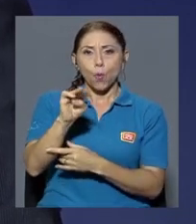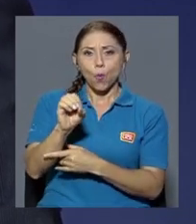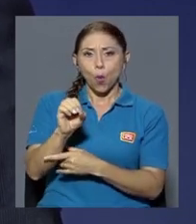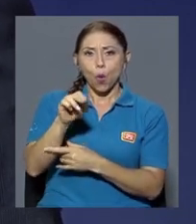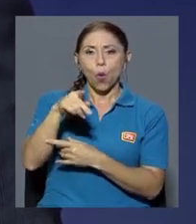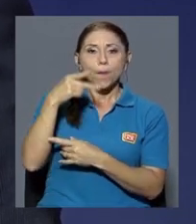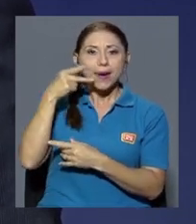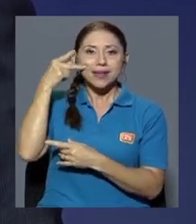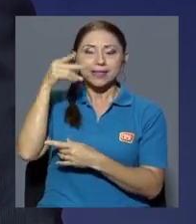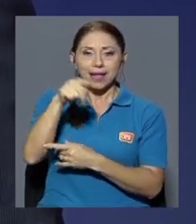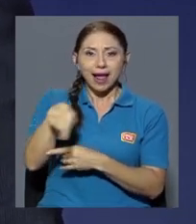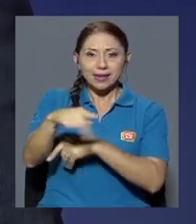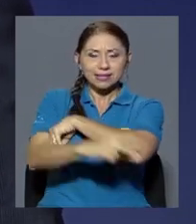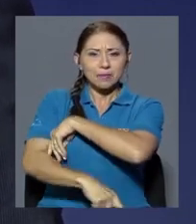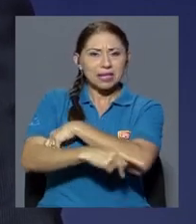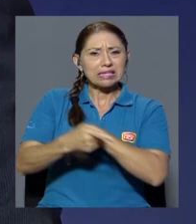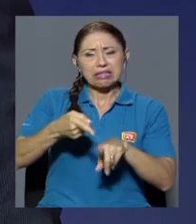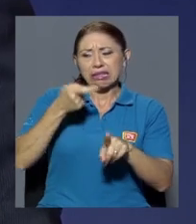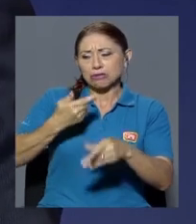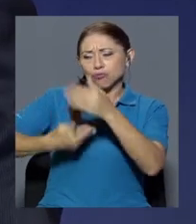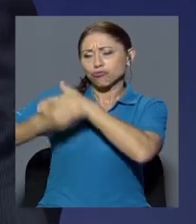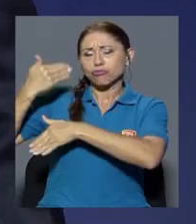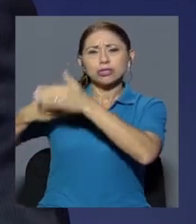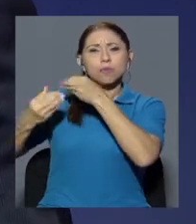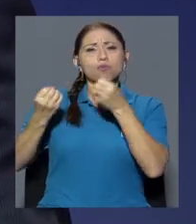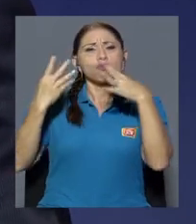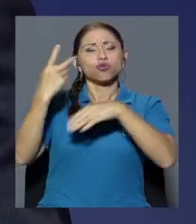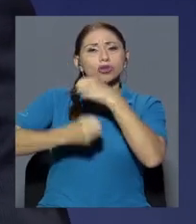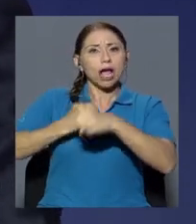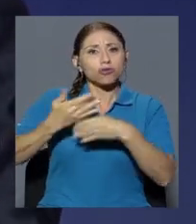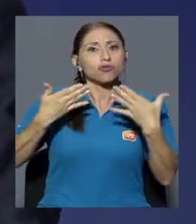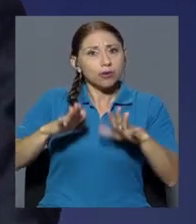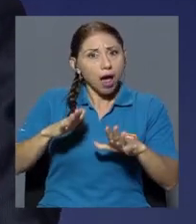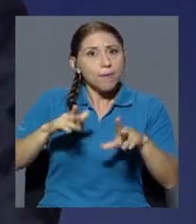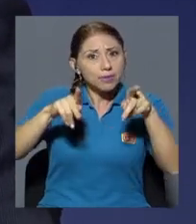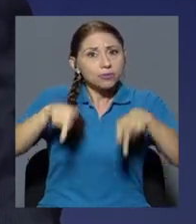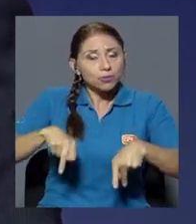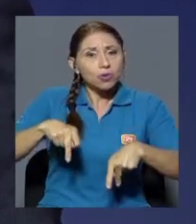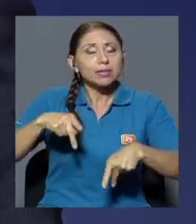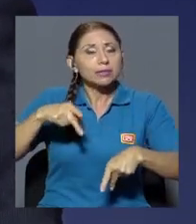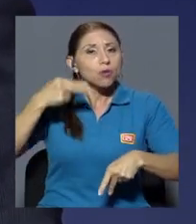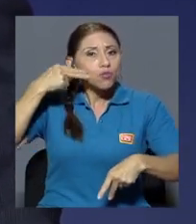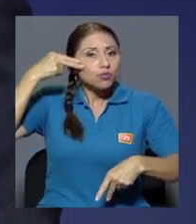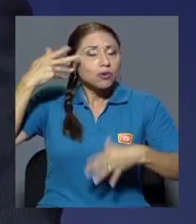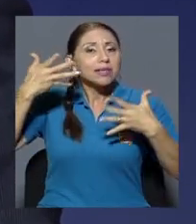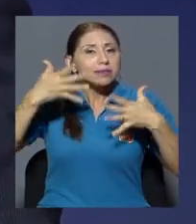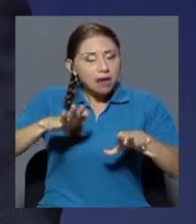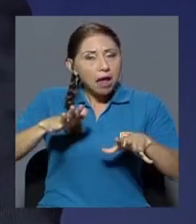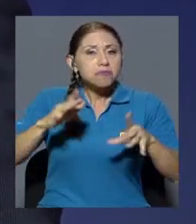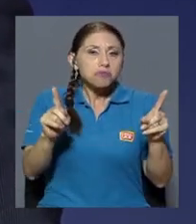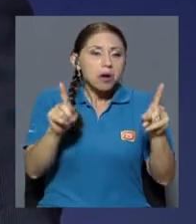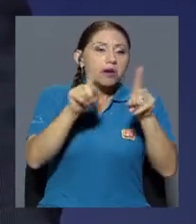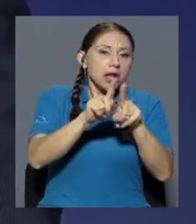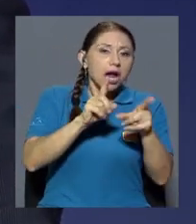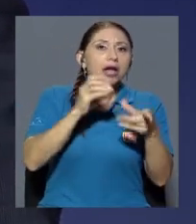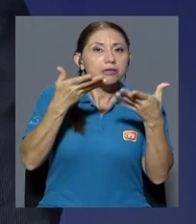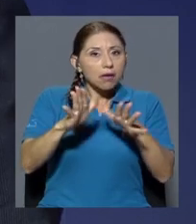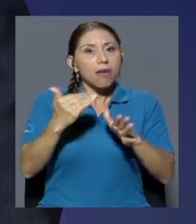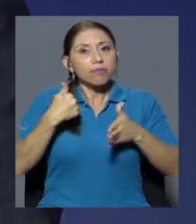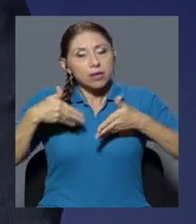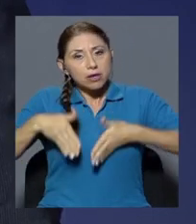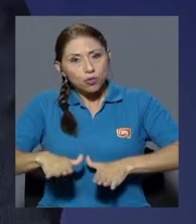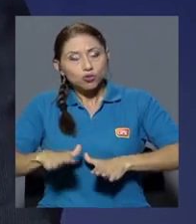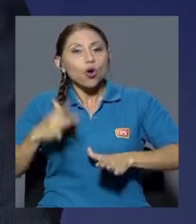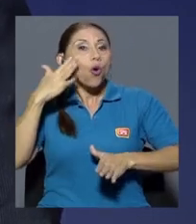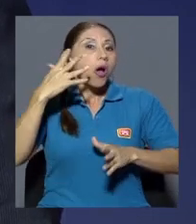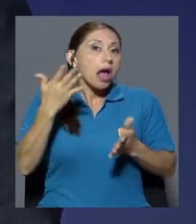es una realidad que es indudable yo creo que todos podemos conocer al menos una pareja o en su en el peor de los